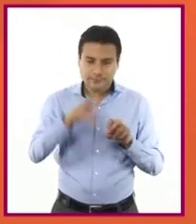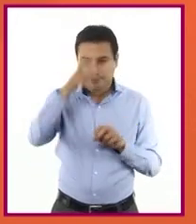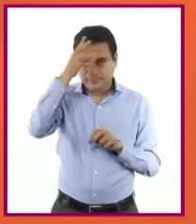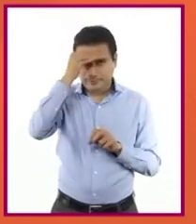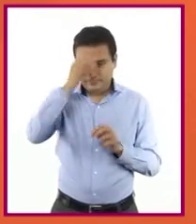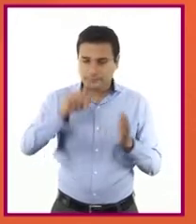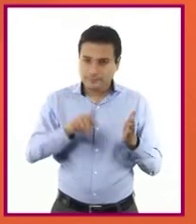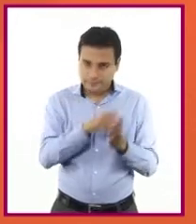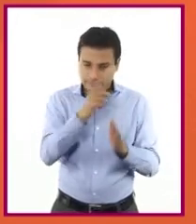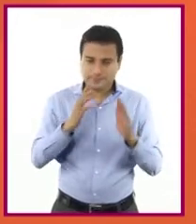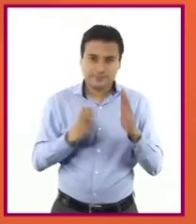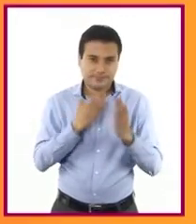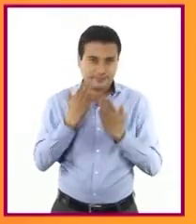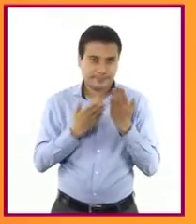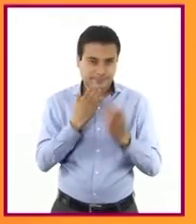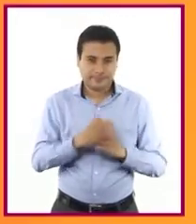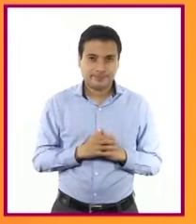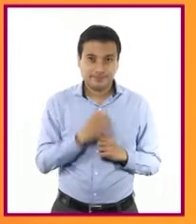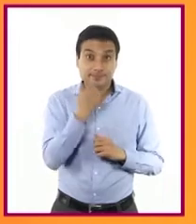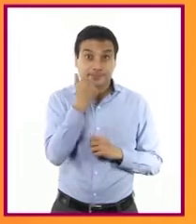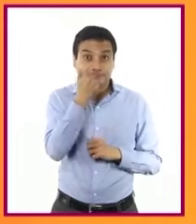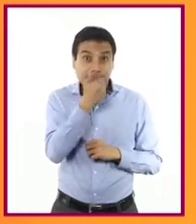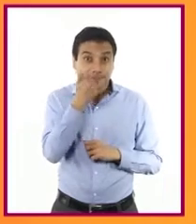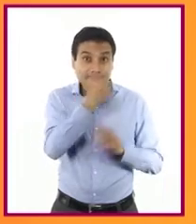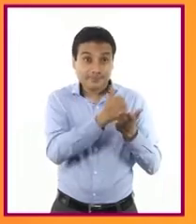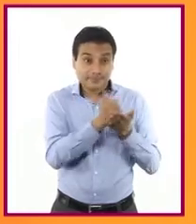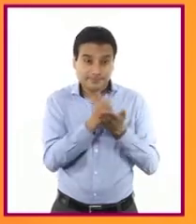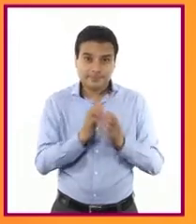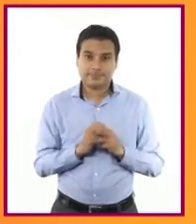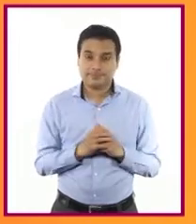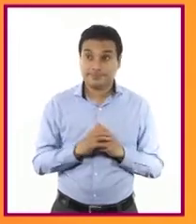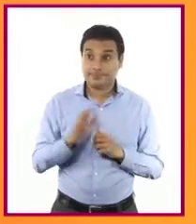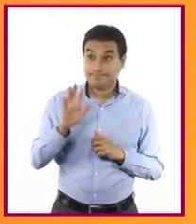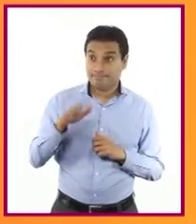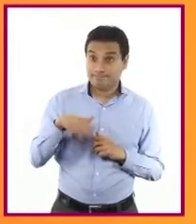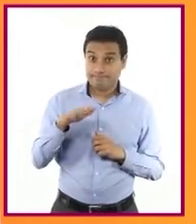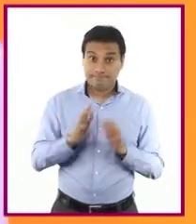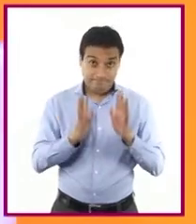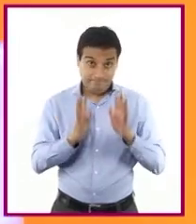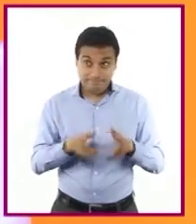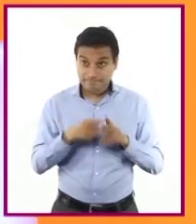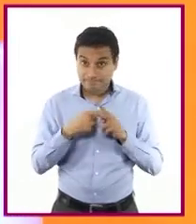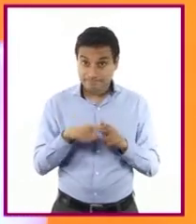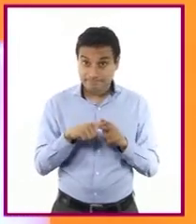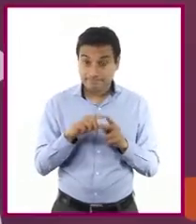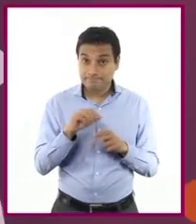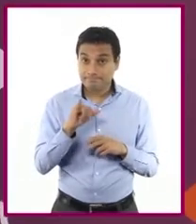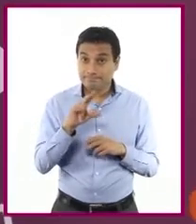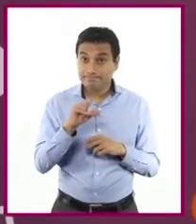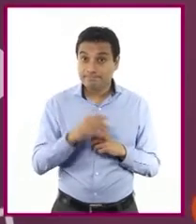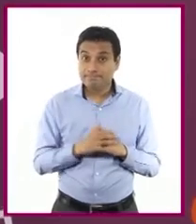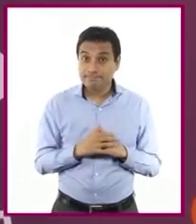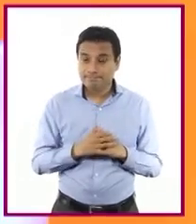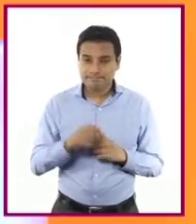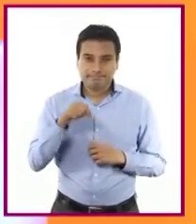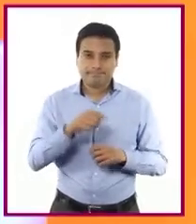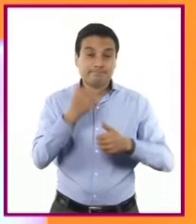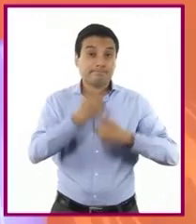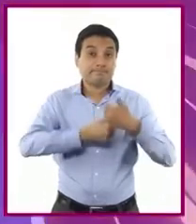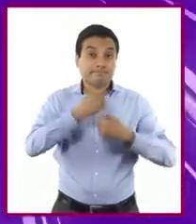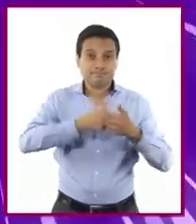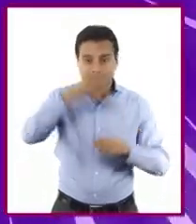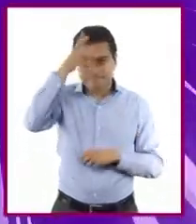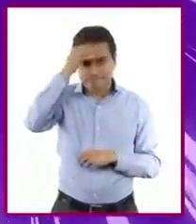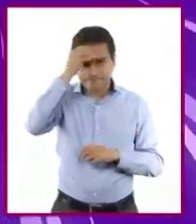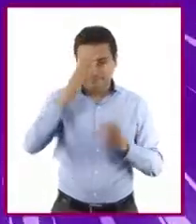de alumnas y alumnos. Maestros, ¿les parece si damos comienzo a esta contienda de Aprende y